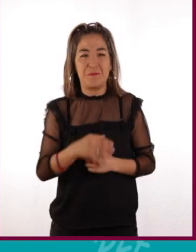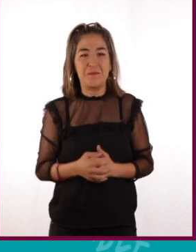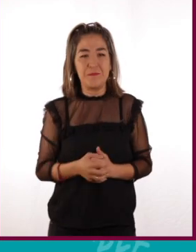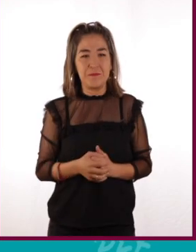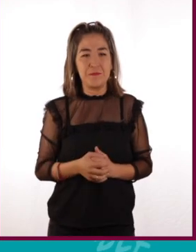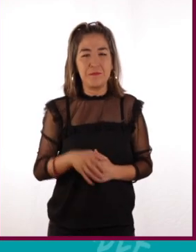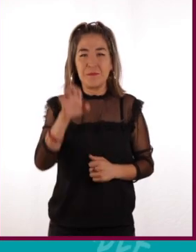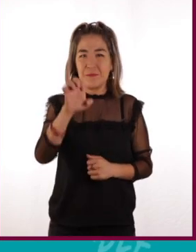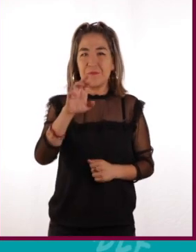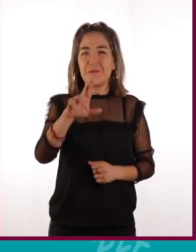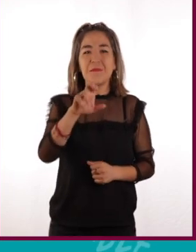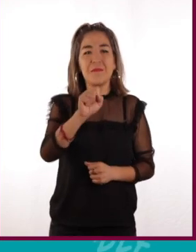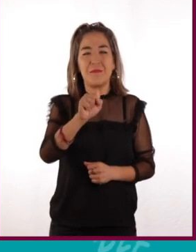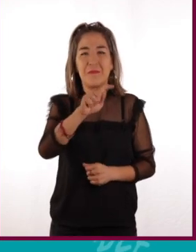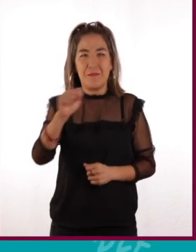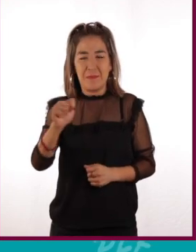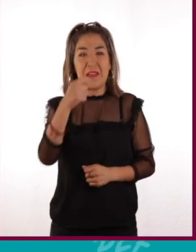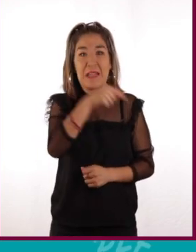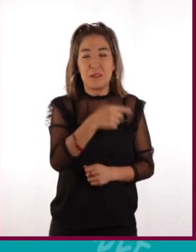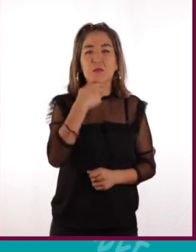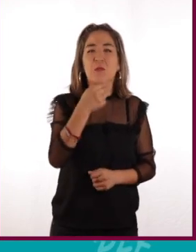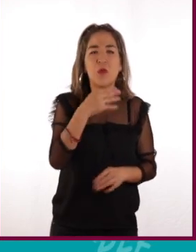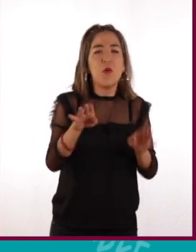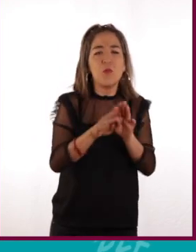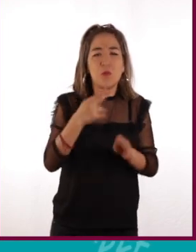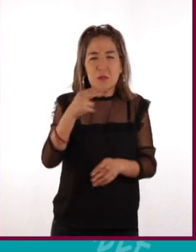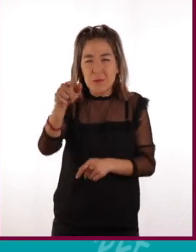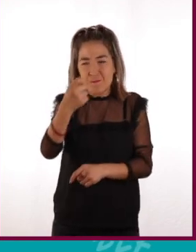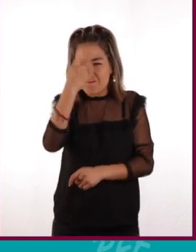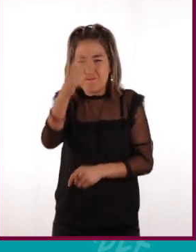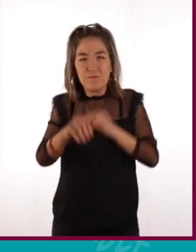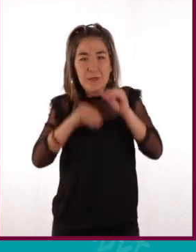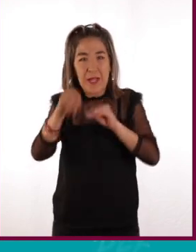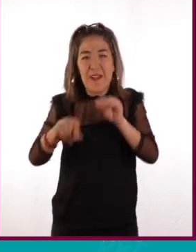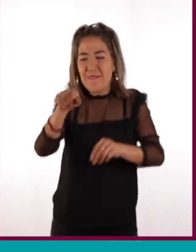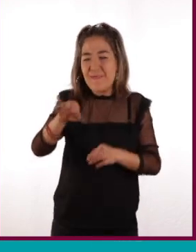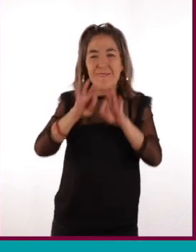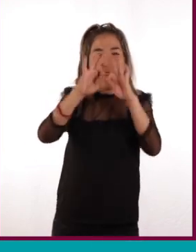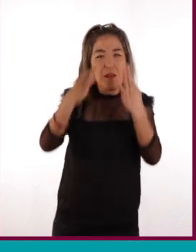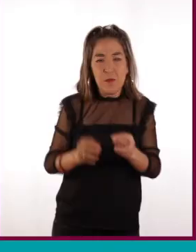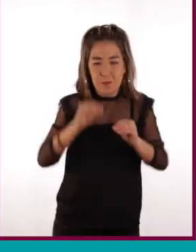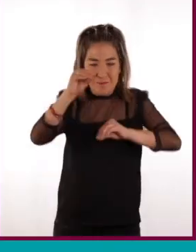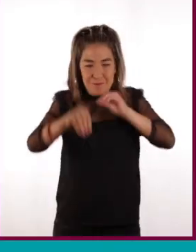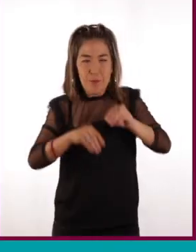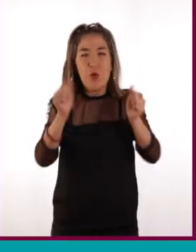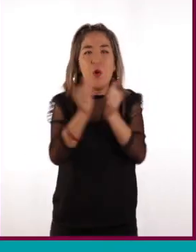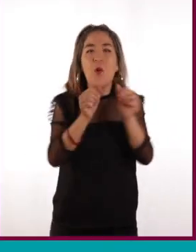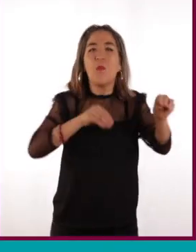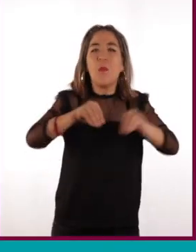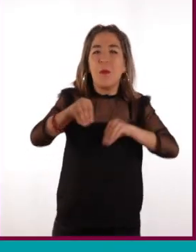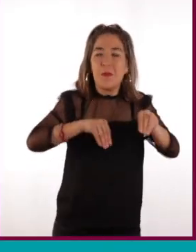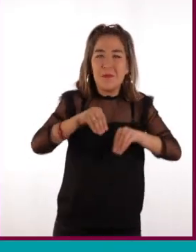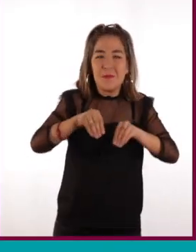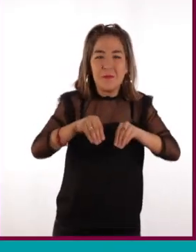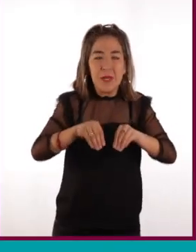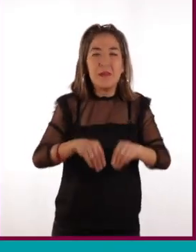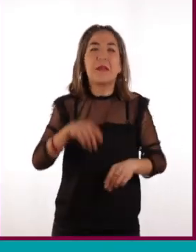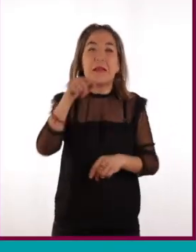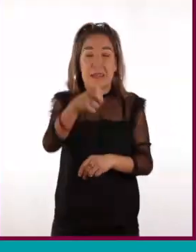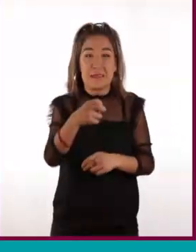gracias a naturalistas como Ernst Haeckel, por ejemplo. El uso de estas figuras da un sentido de dinamismo y